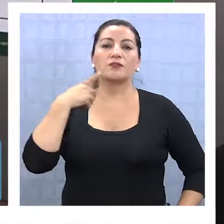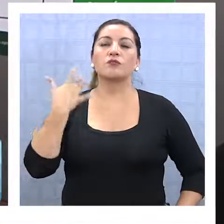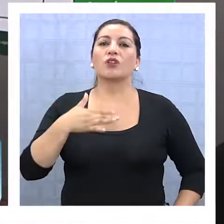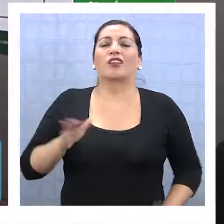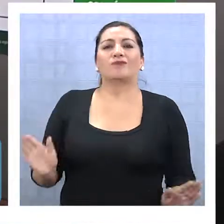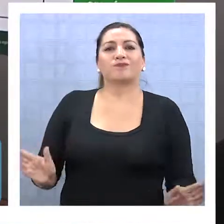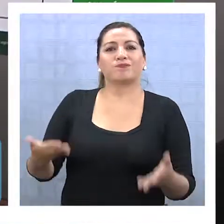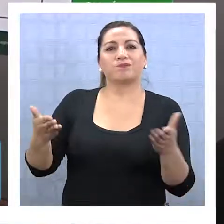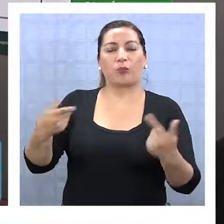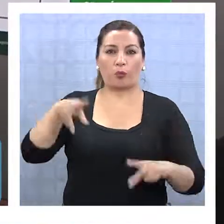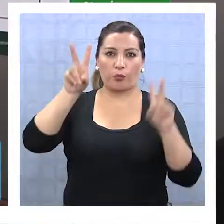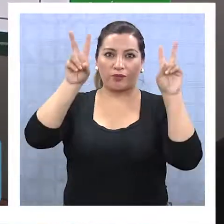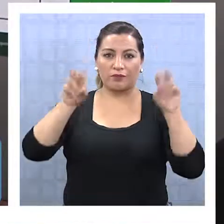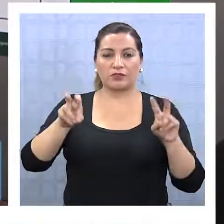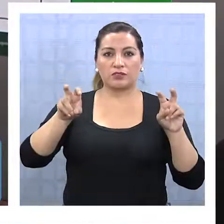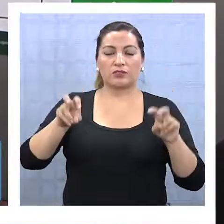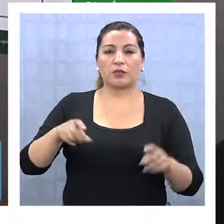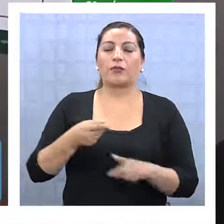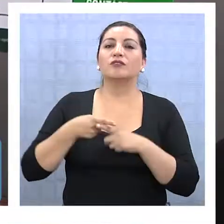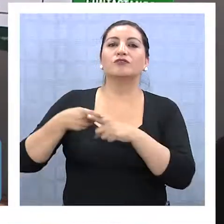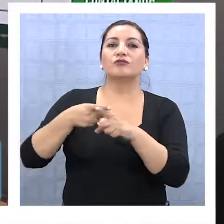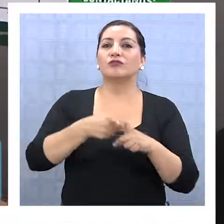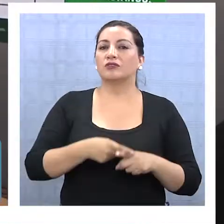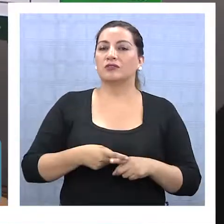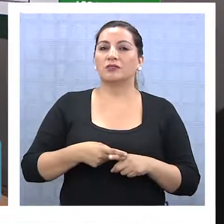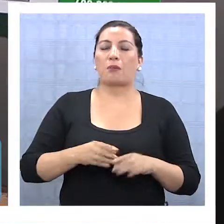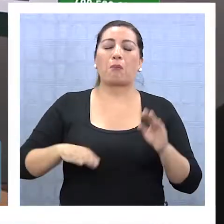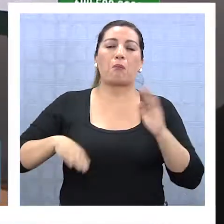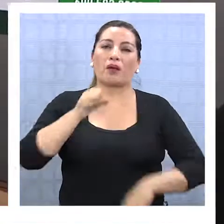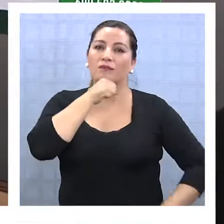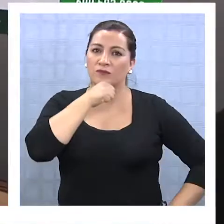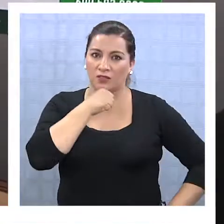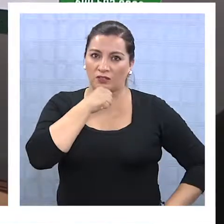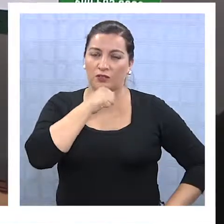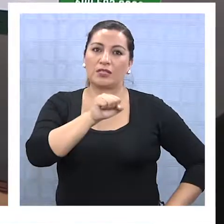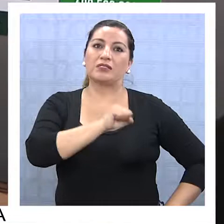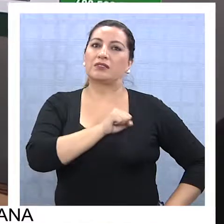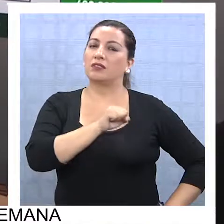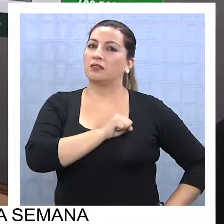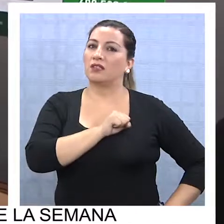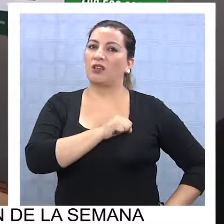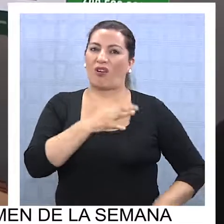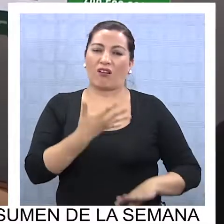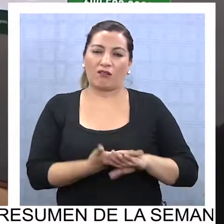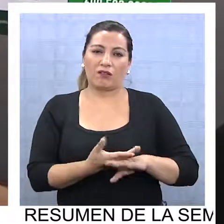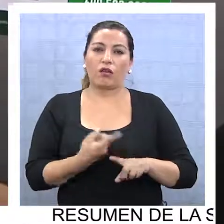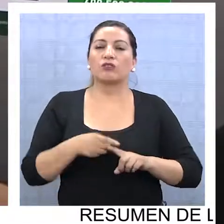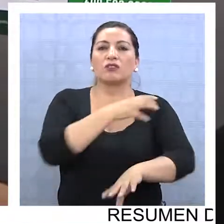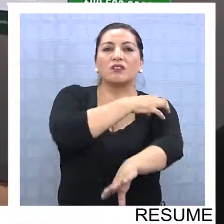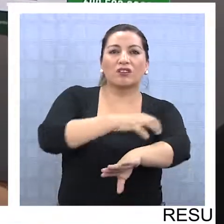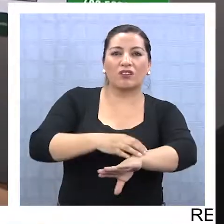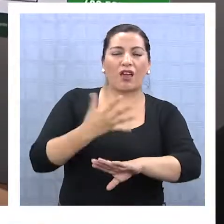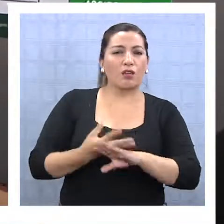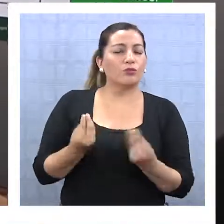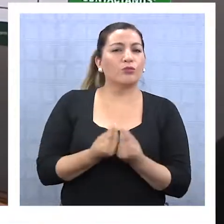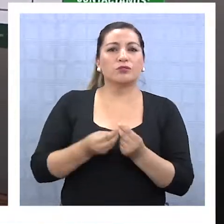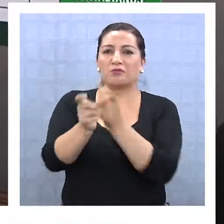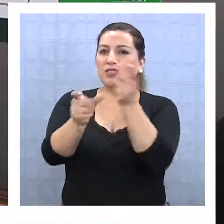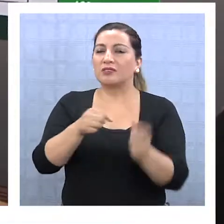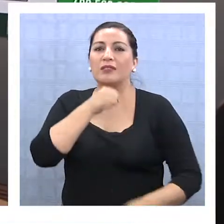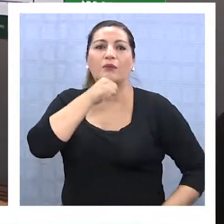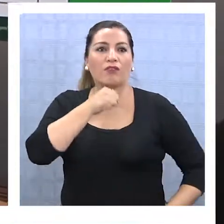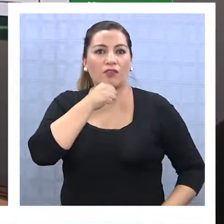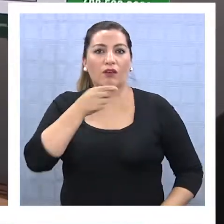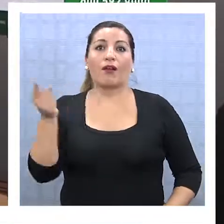importante fomentar por el tema de que nuestra sociedad cada vez está más longeva. En Santiago ya se está dando, en otras regiones ya se está dando y quisimos